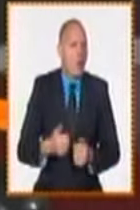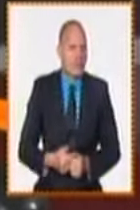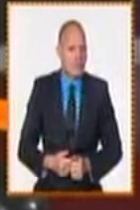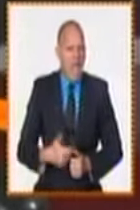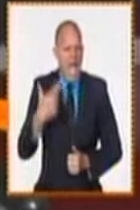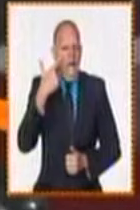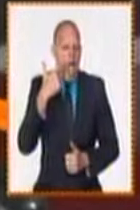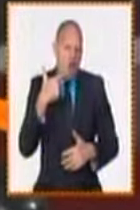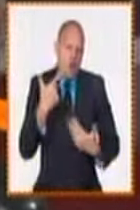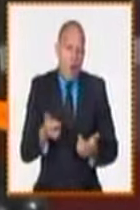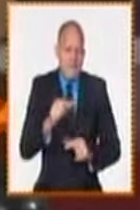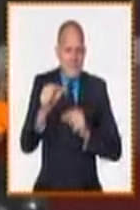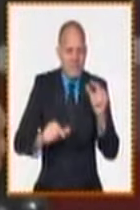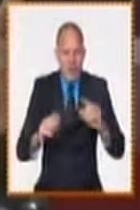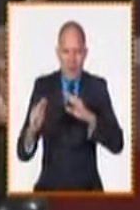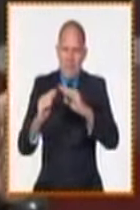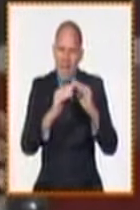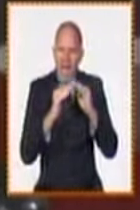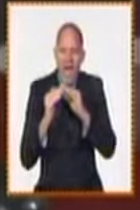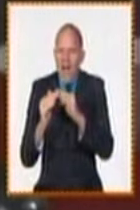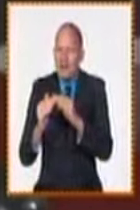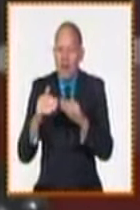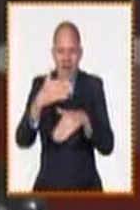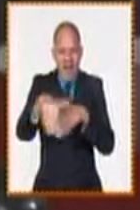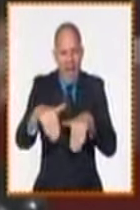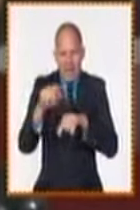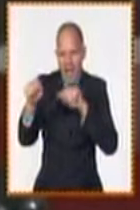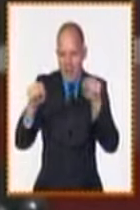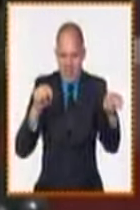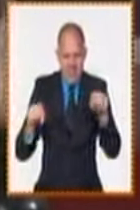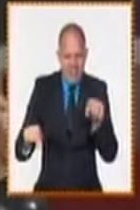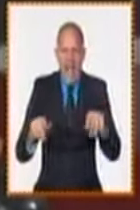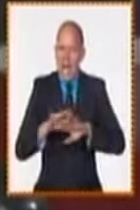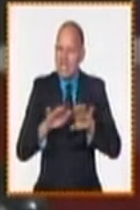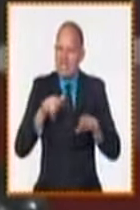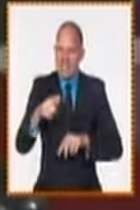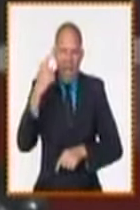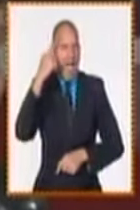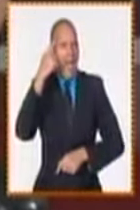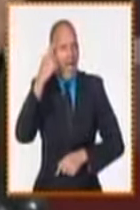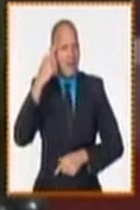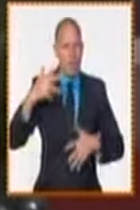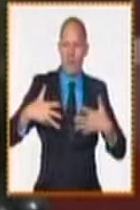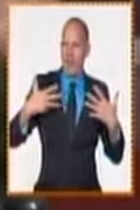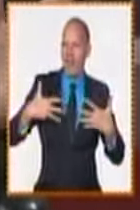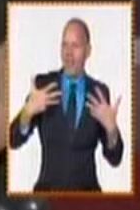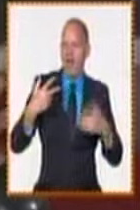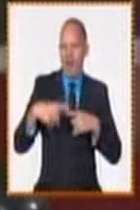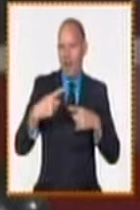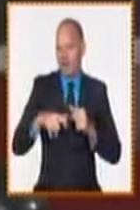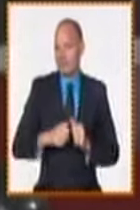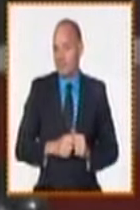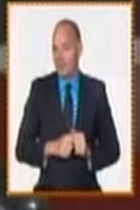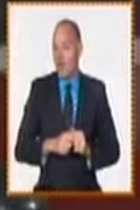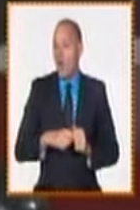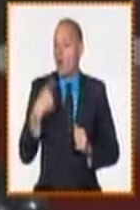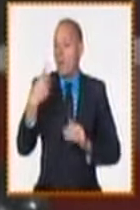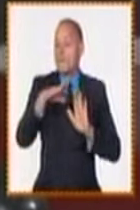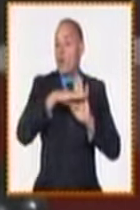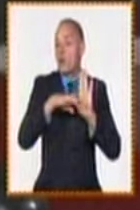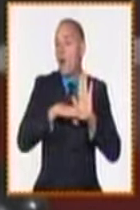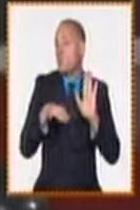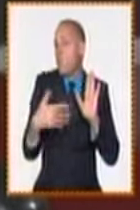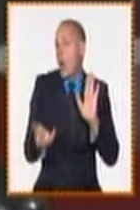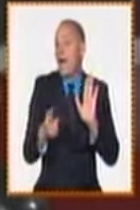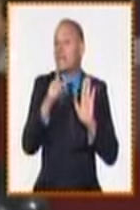barrios y las comunidades. El programa de actividades tuvo más de 180